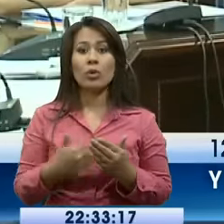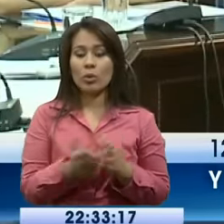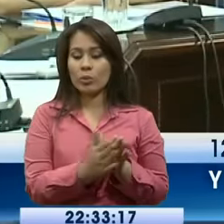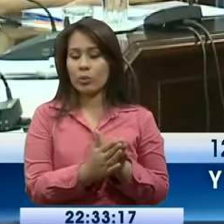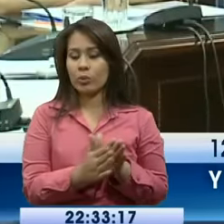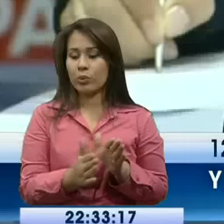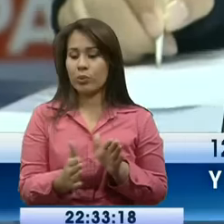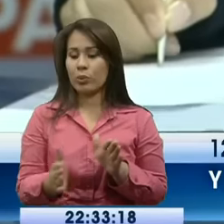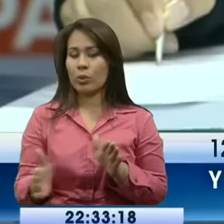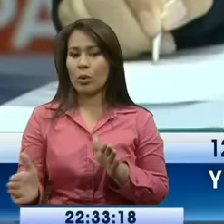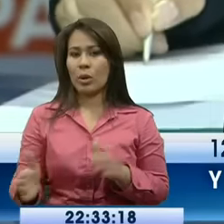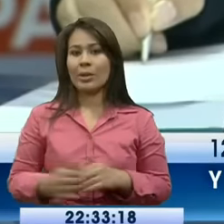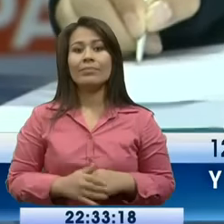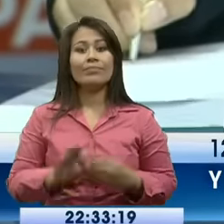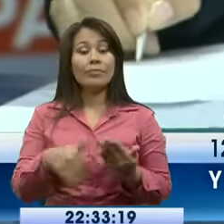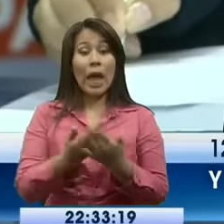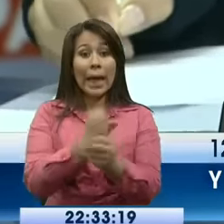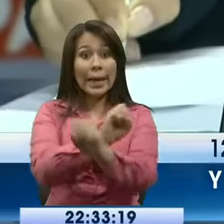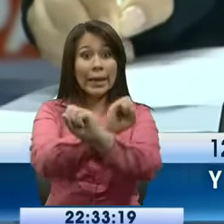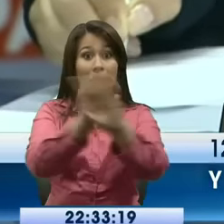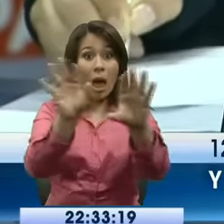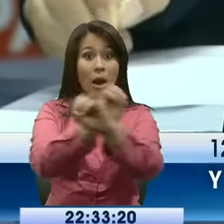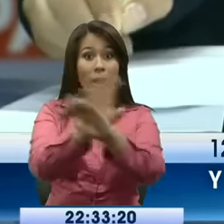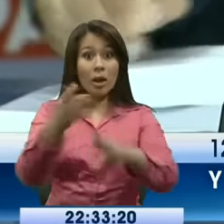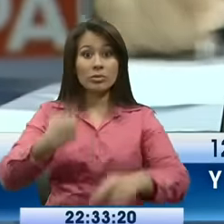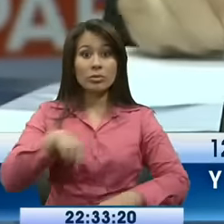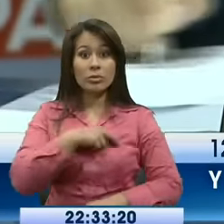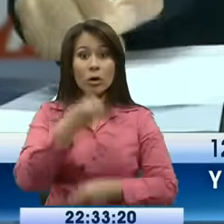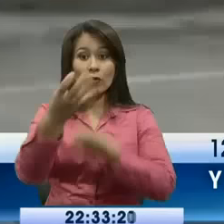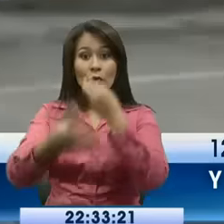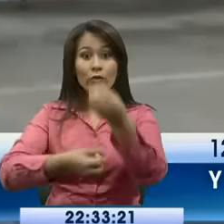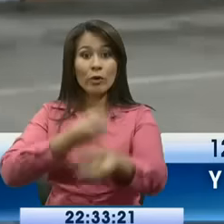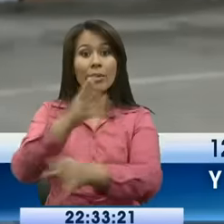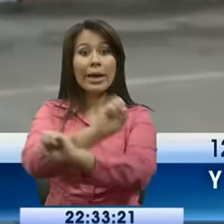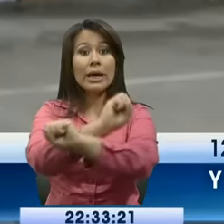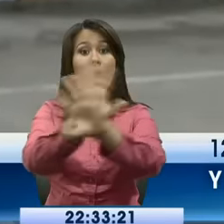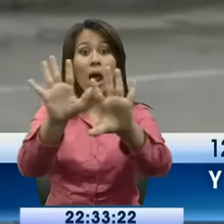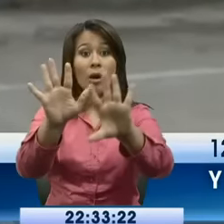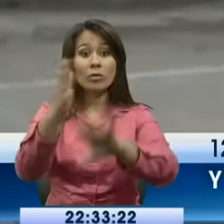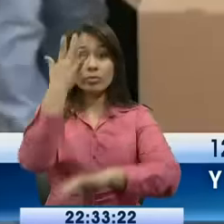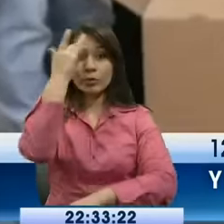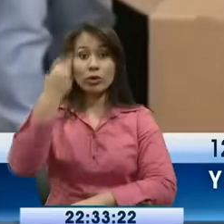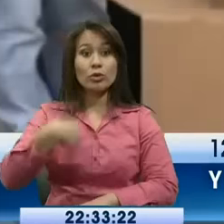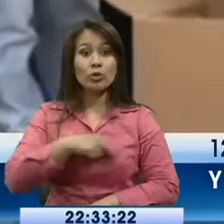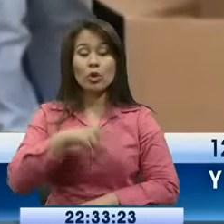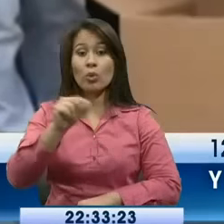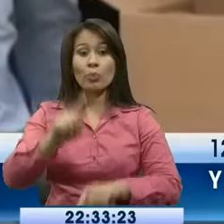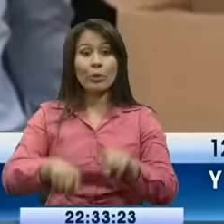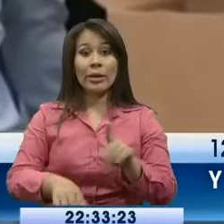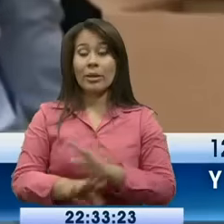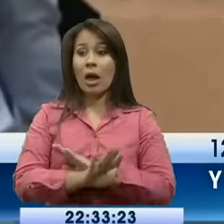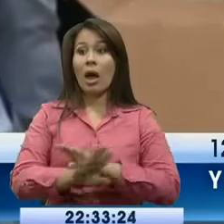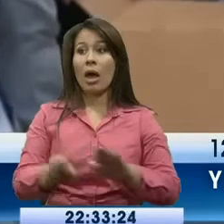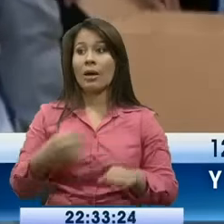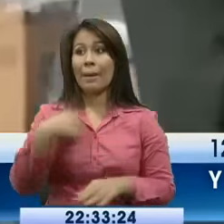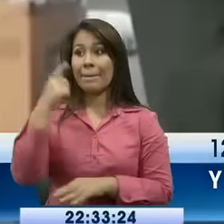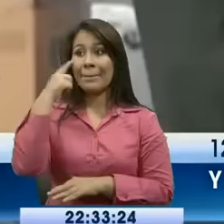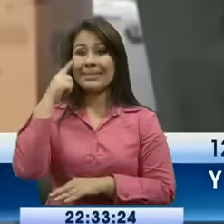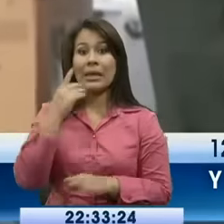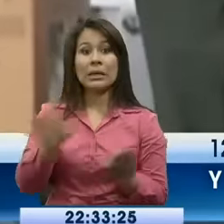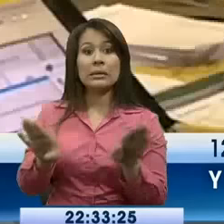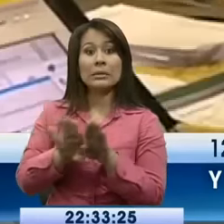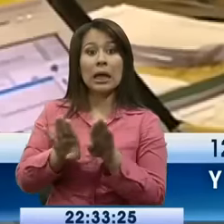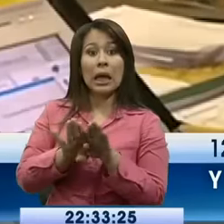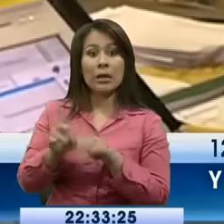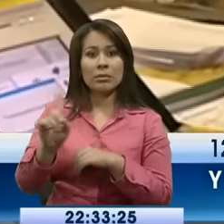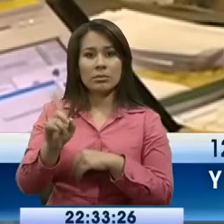y optimización para transparentar y garantizar que dentro del registro electoral no hayan inconsistencias de electores que sufragan constando como